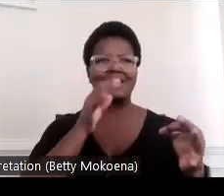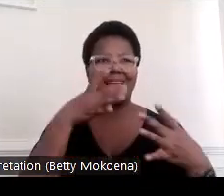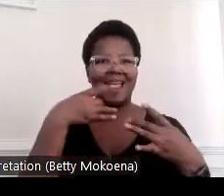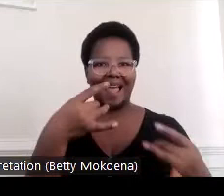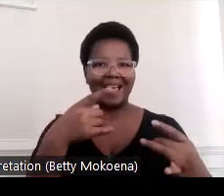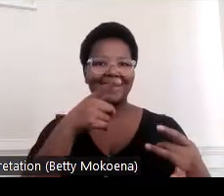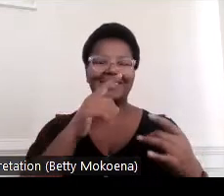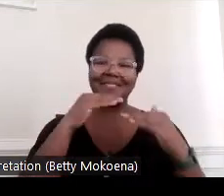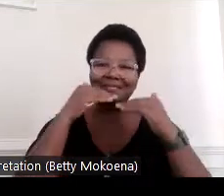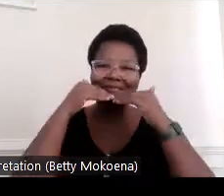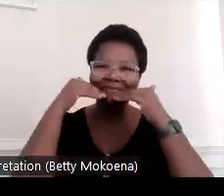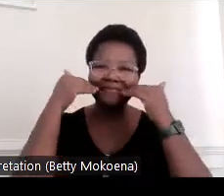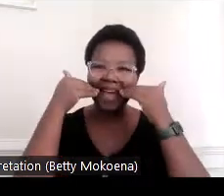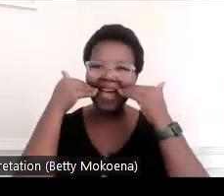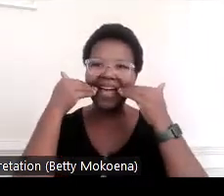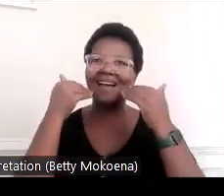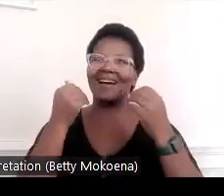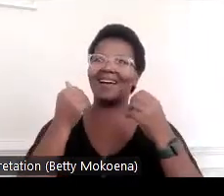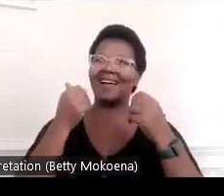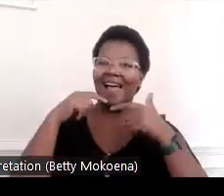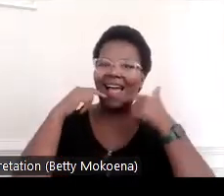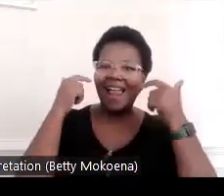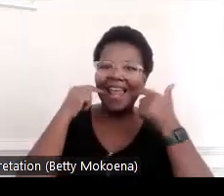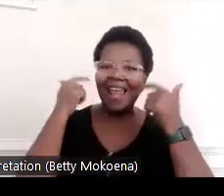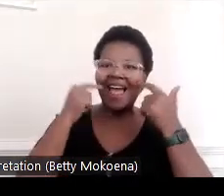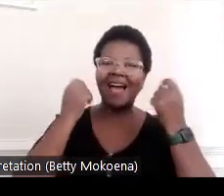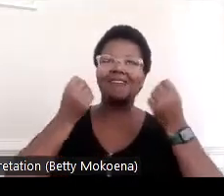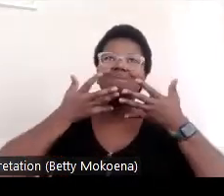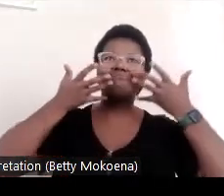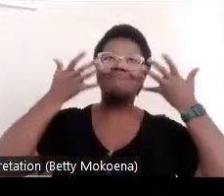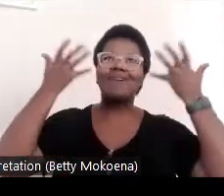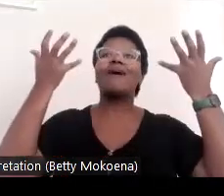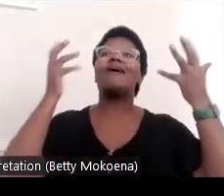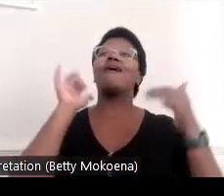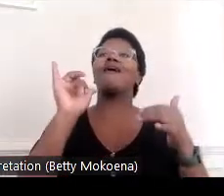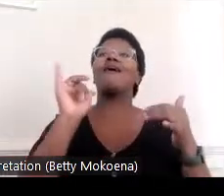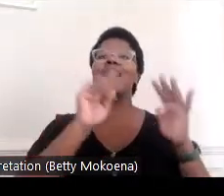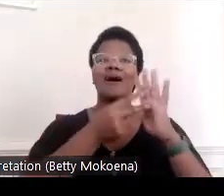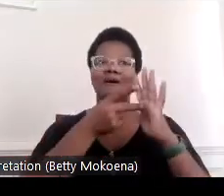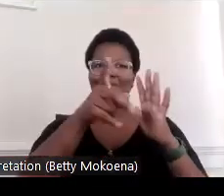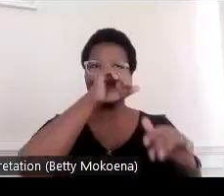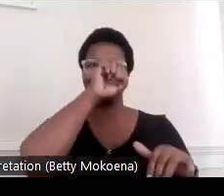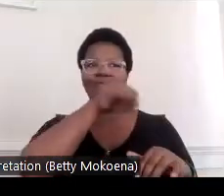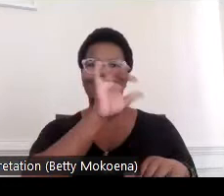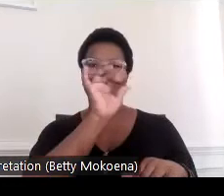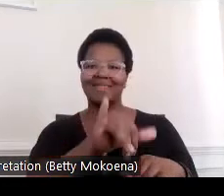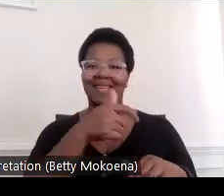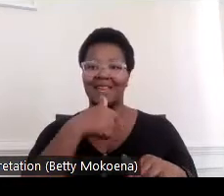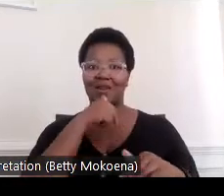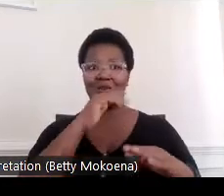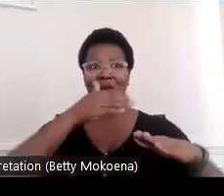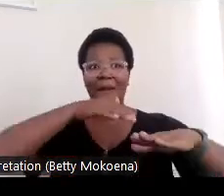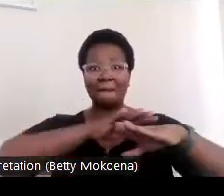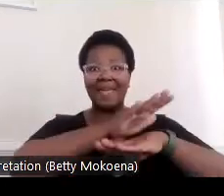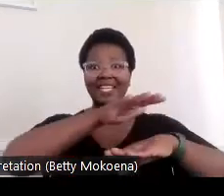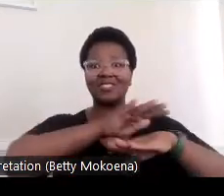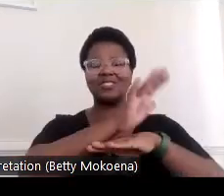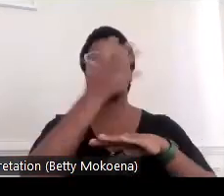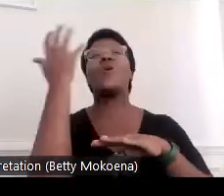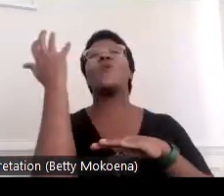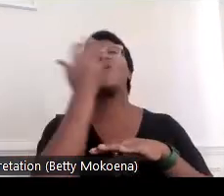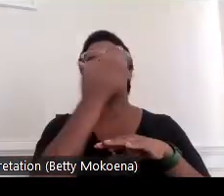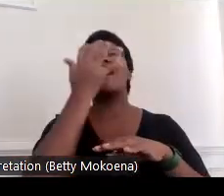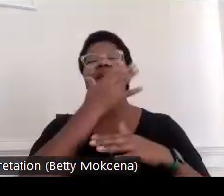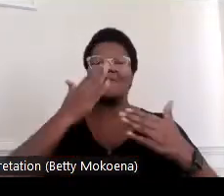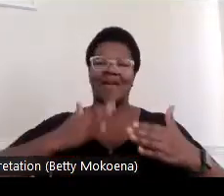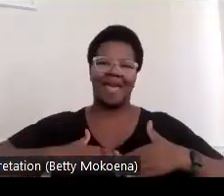sobre algo que le gustaba el sonreía se alumbraba porque le encantaba o sea se podía ver si hablamos por ejemplo la